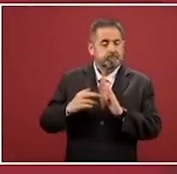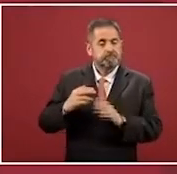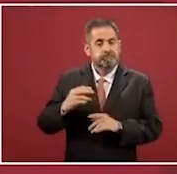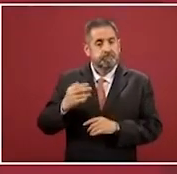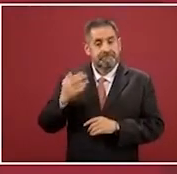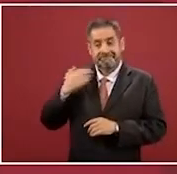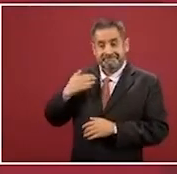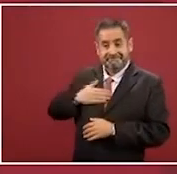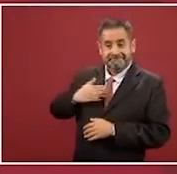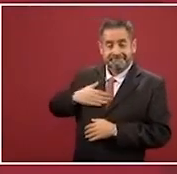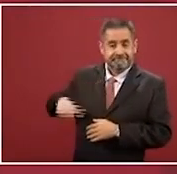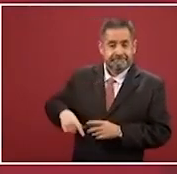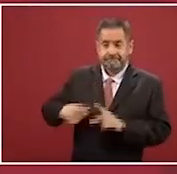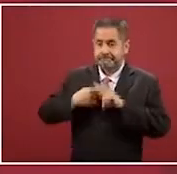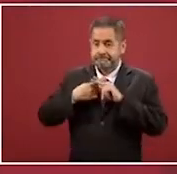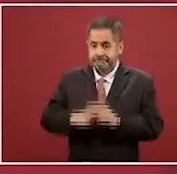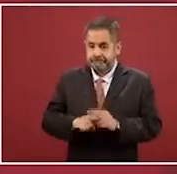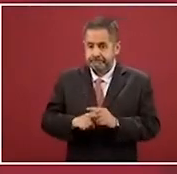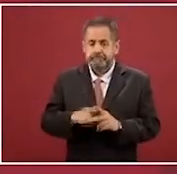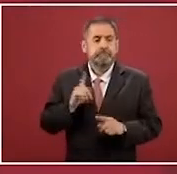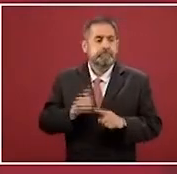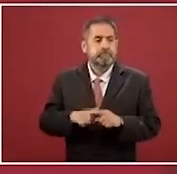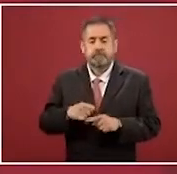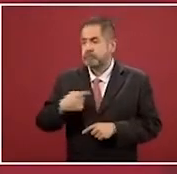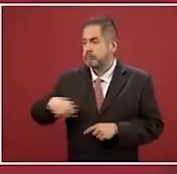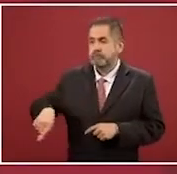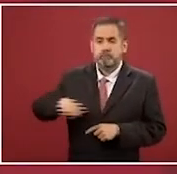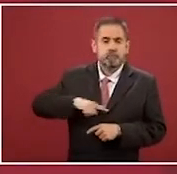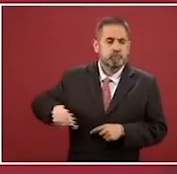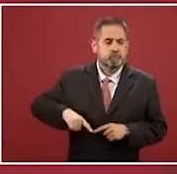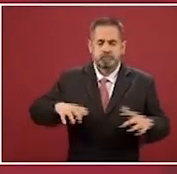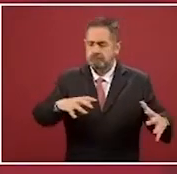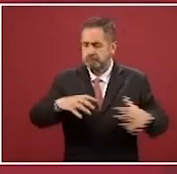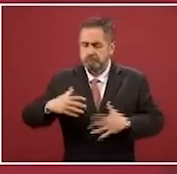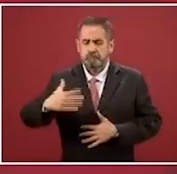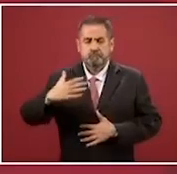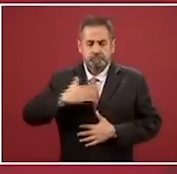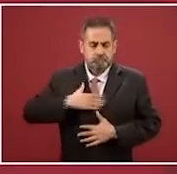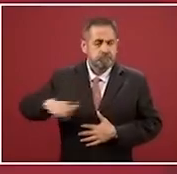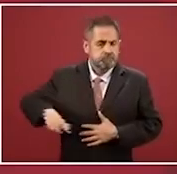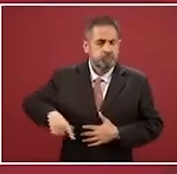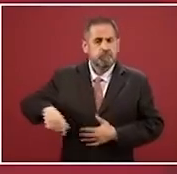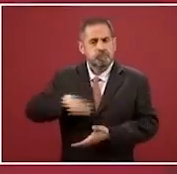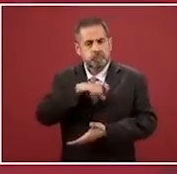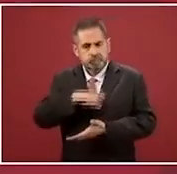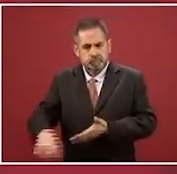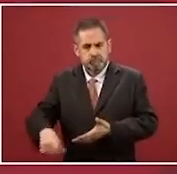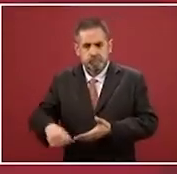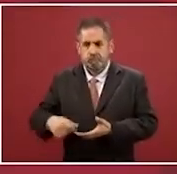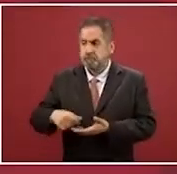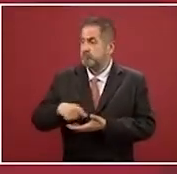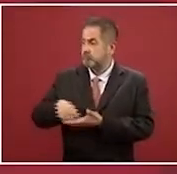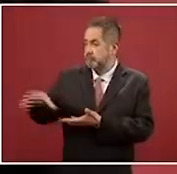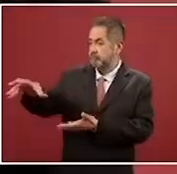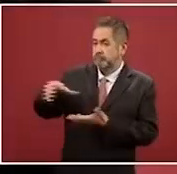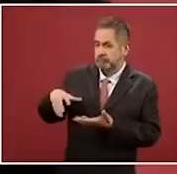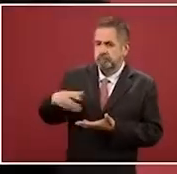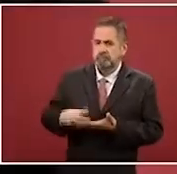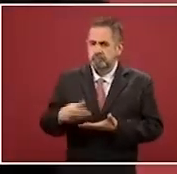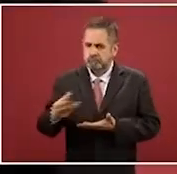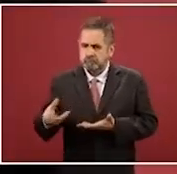inicio fue centralizar las compras. En efecto, eran muchas